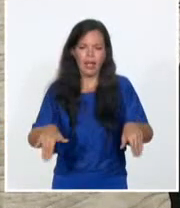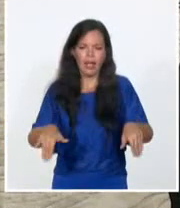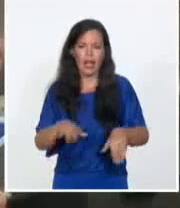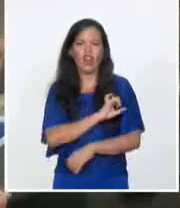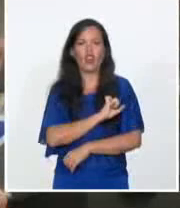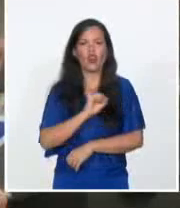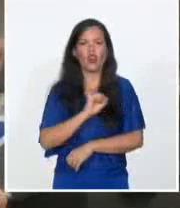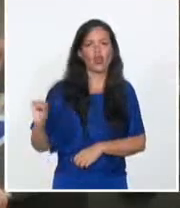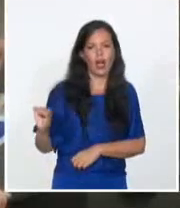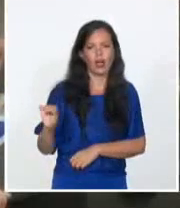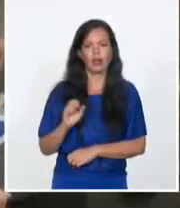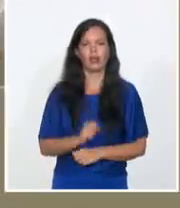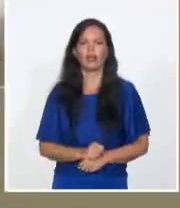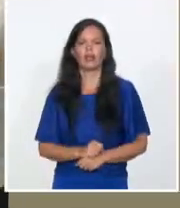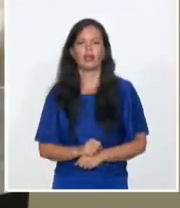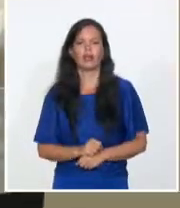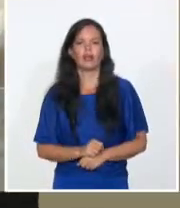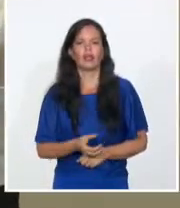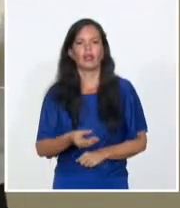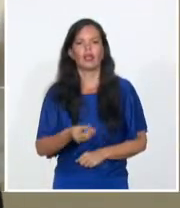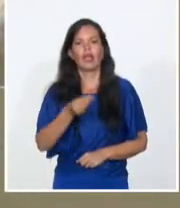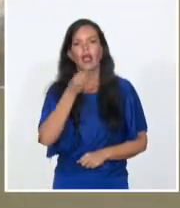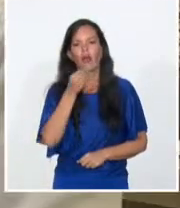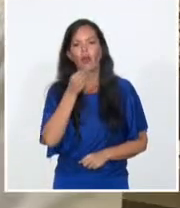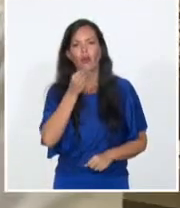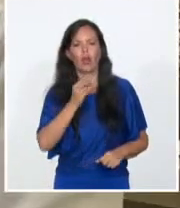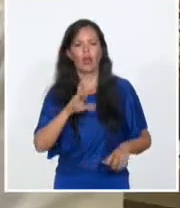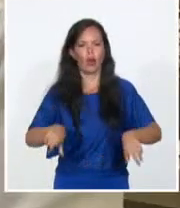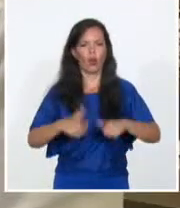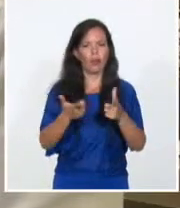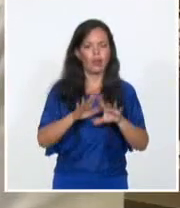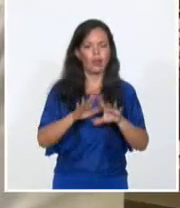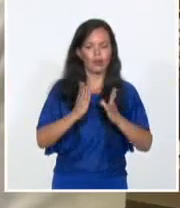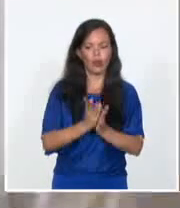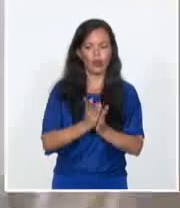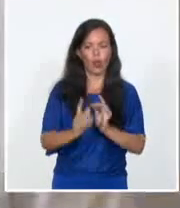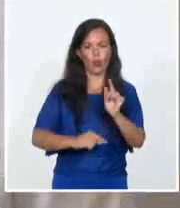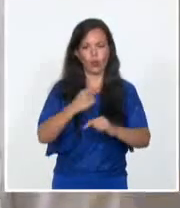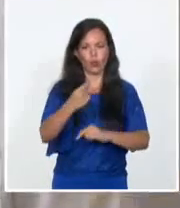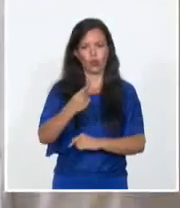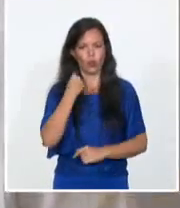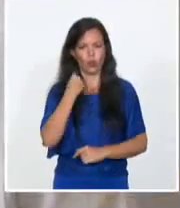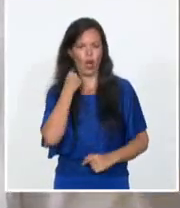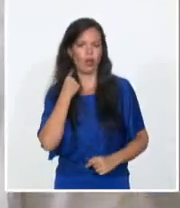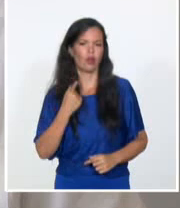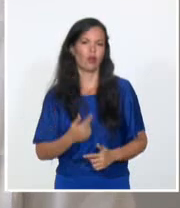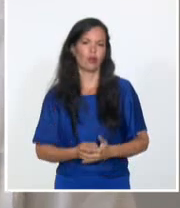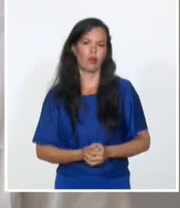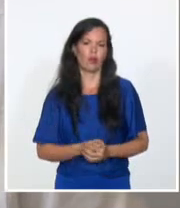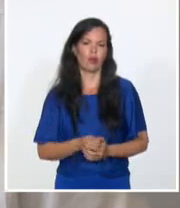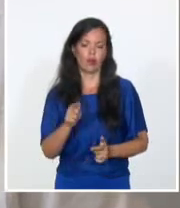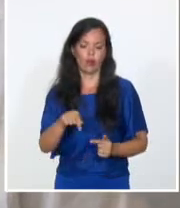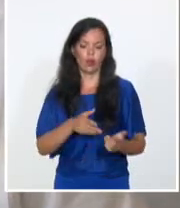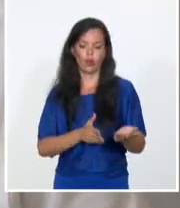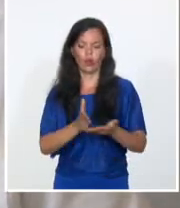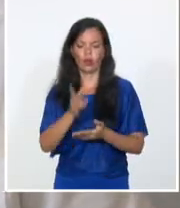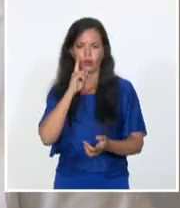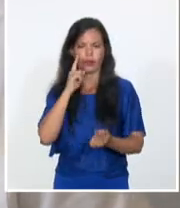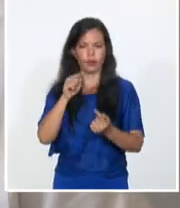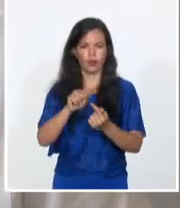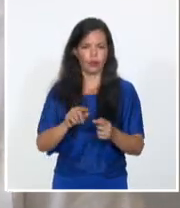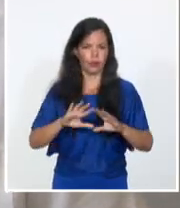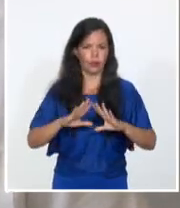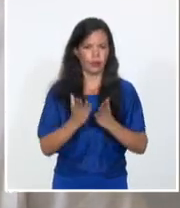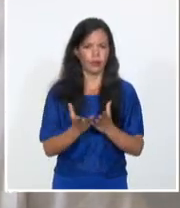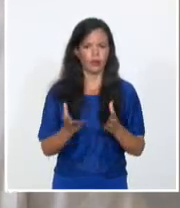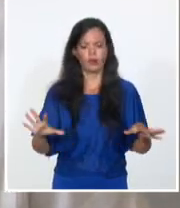sea cero emisiones para el año 2050. Y en ese sentido estamos trabajando con la industria, con la